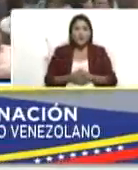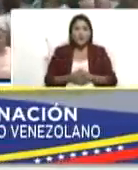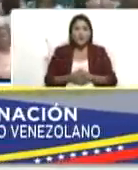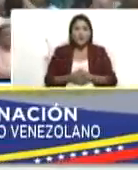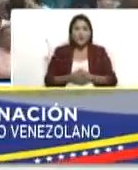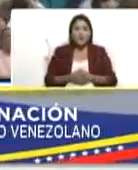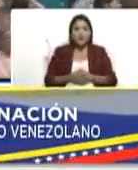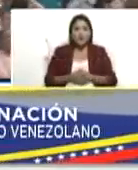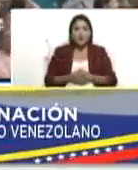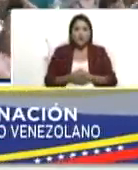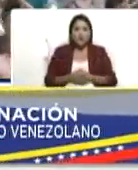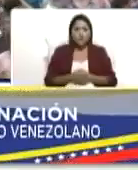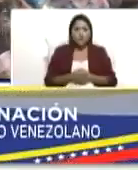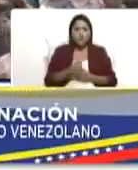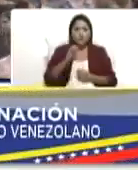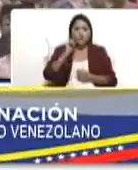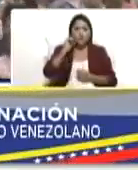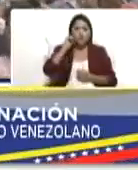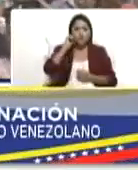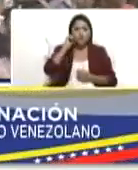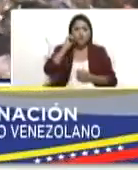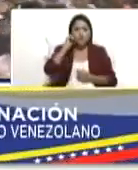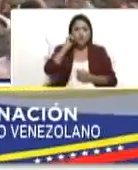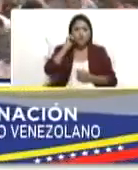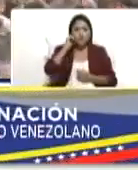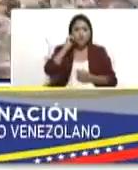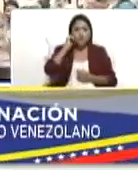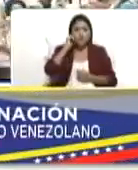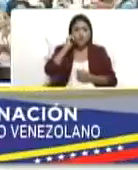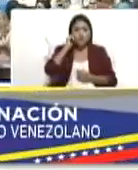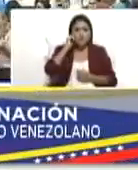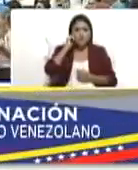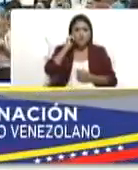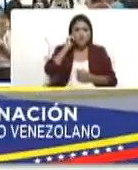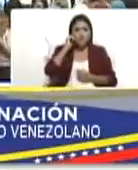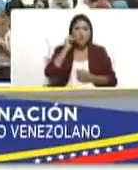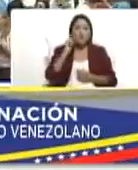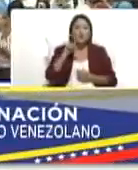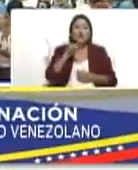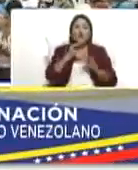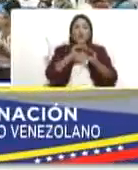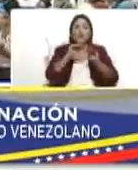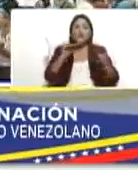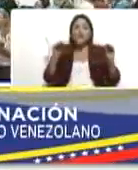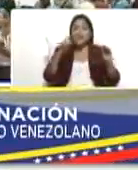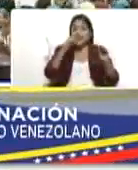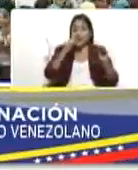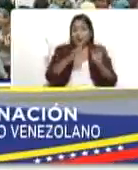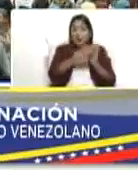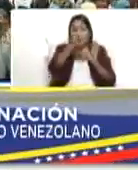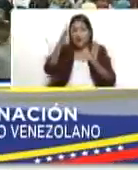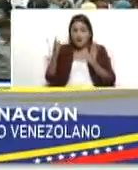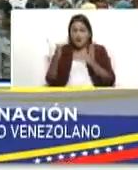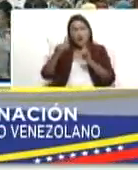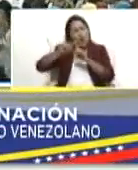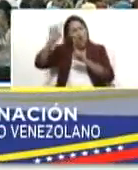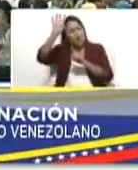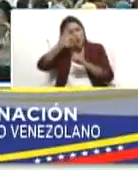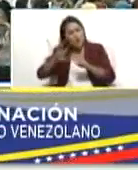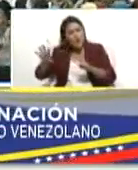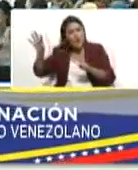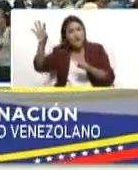examen anual en otros países lo llaman